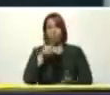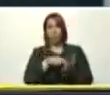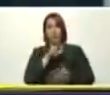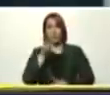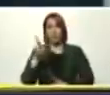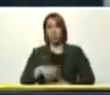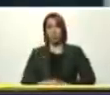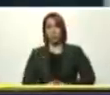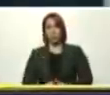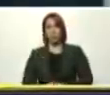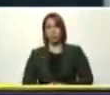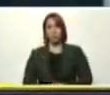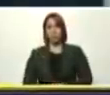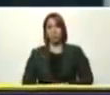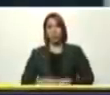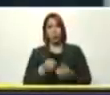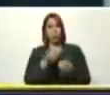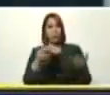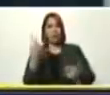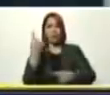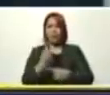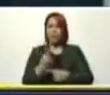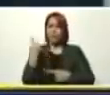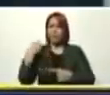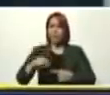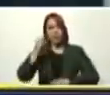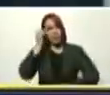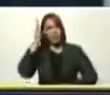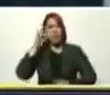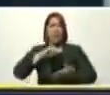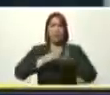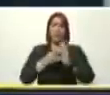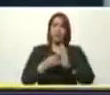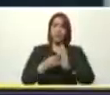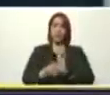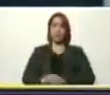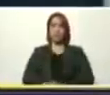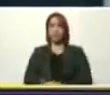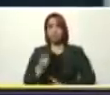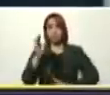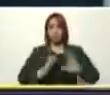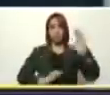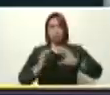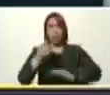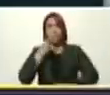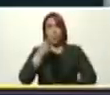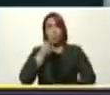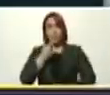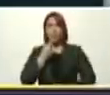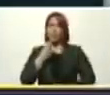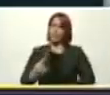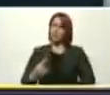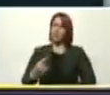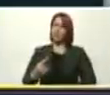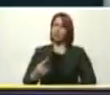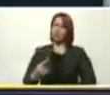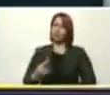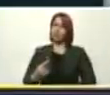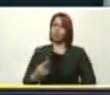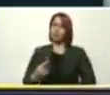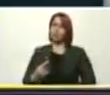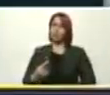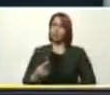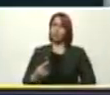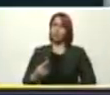2022, ustedes deben tener la capacidad técnica, científica y política de decir tal,